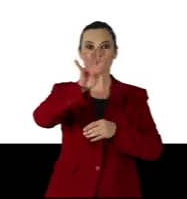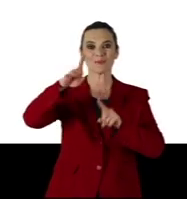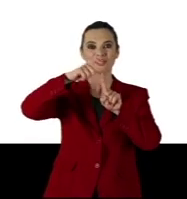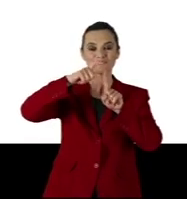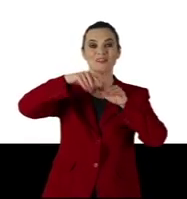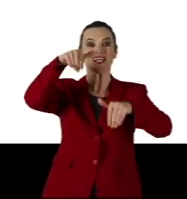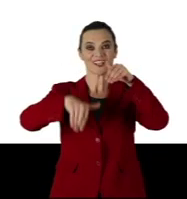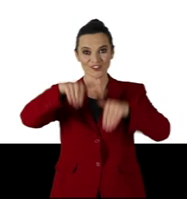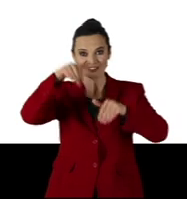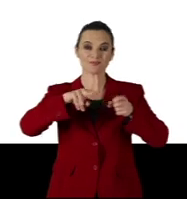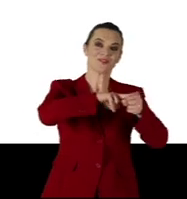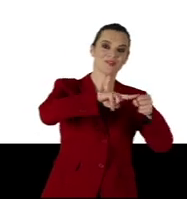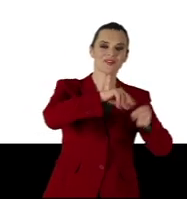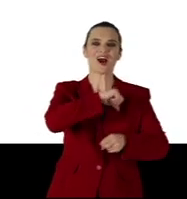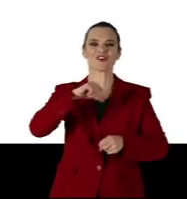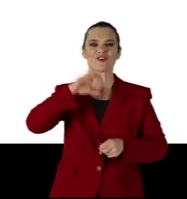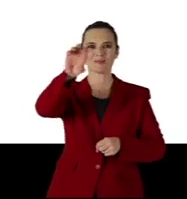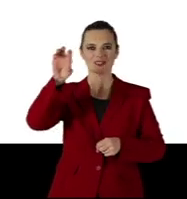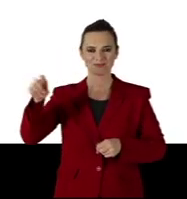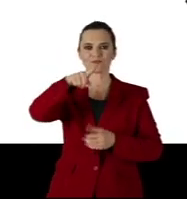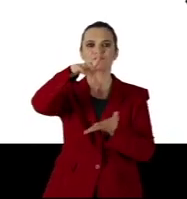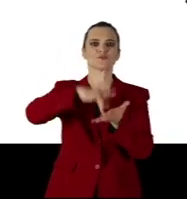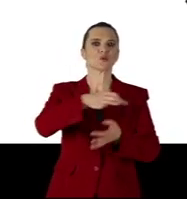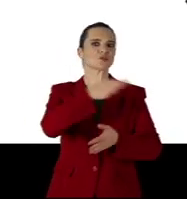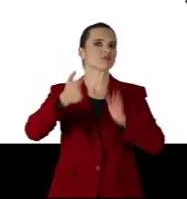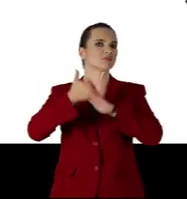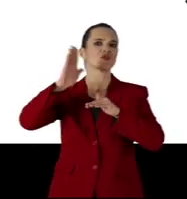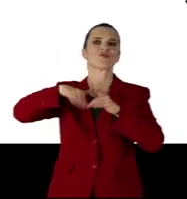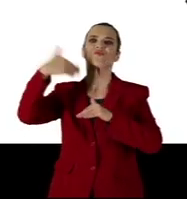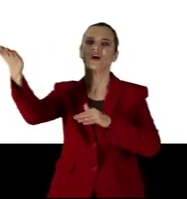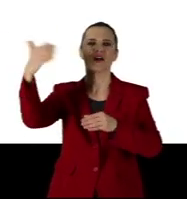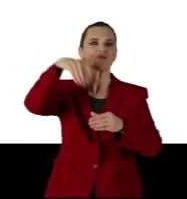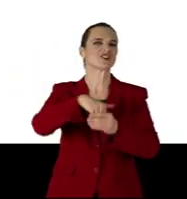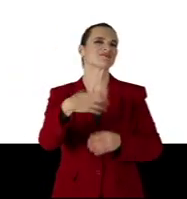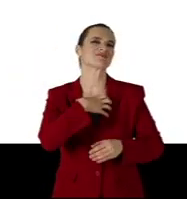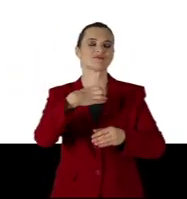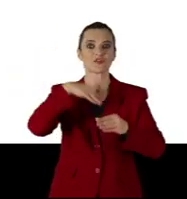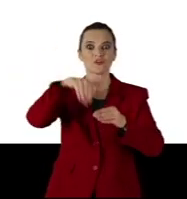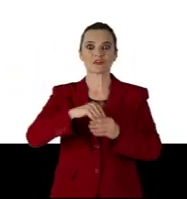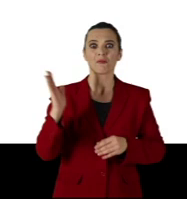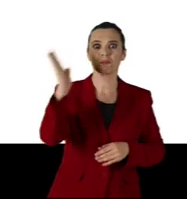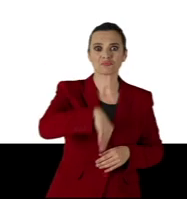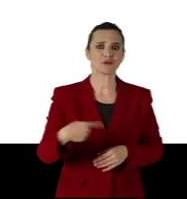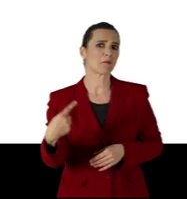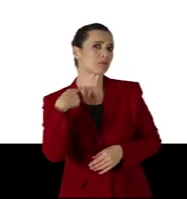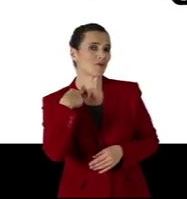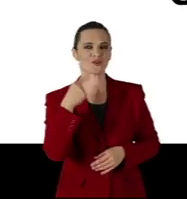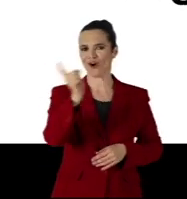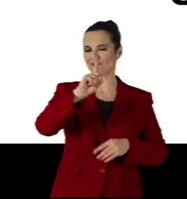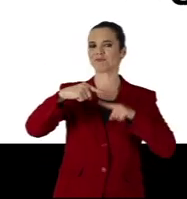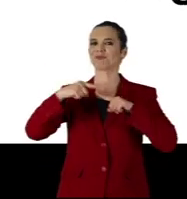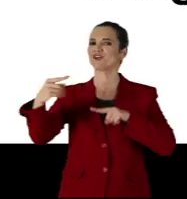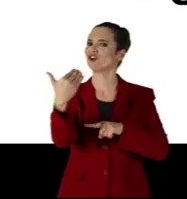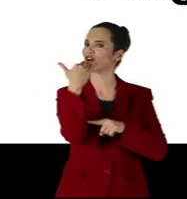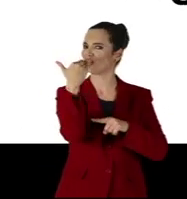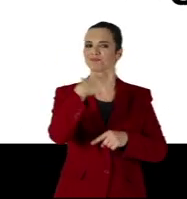24 de mayo elecciones locales y autonómicas si ese día vas a estar lejos de tu pueblo de tu ciudad o algo te